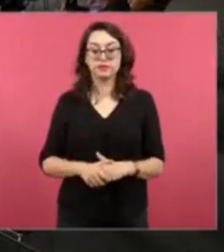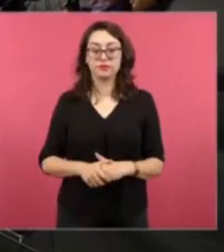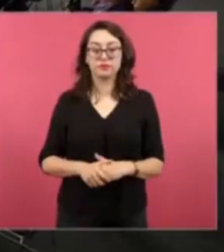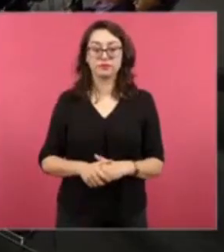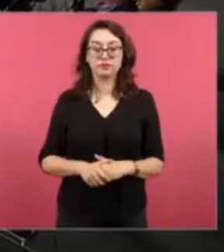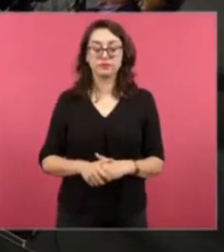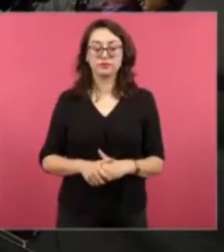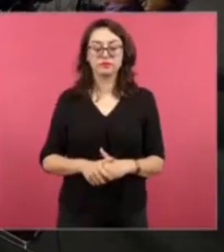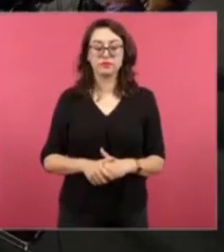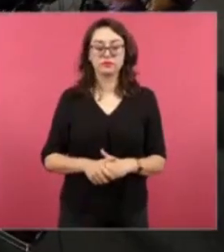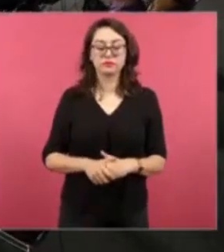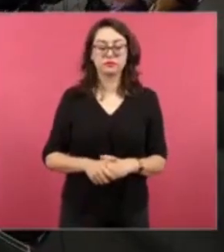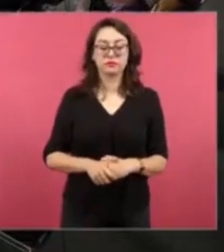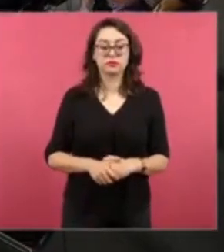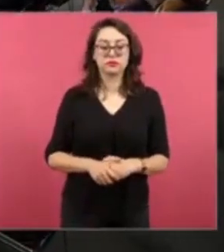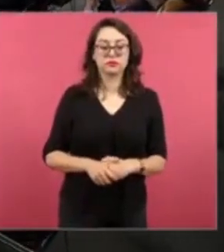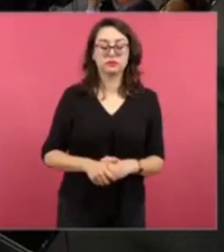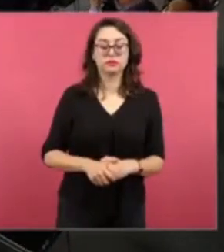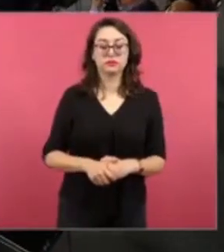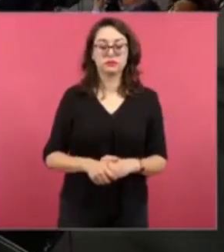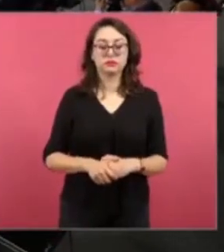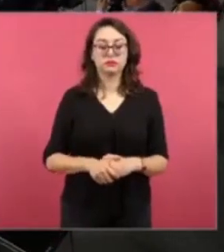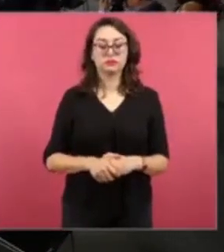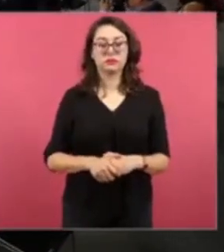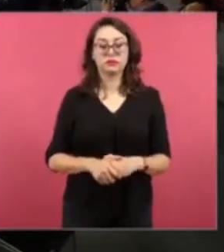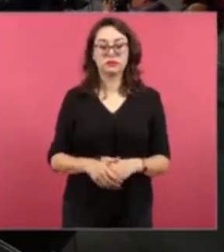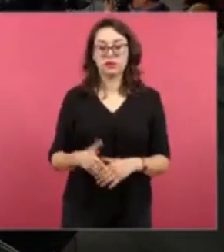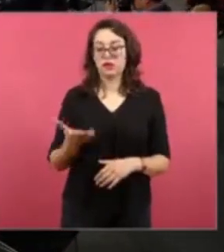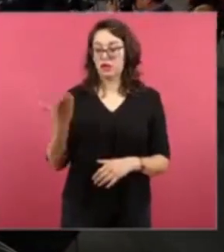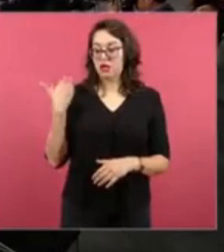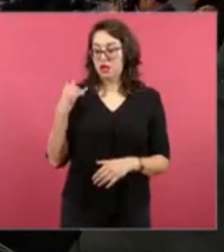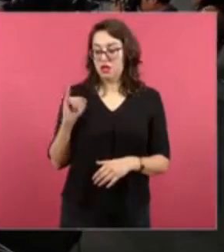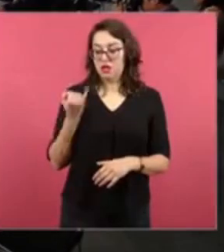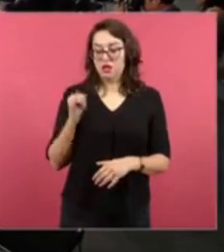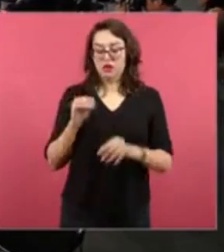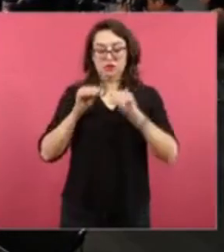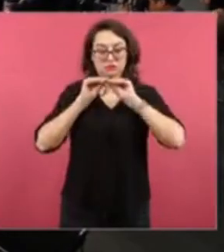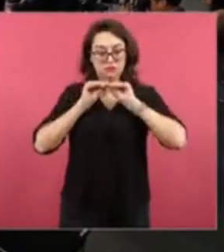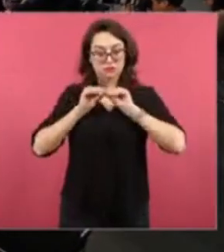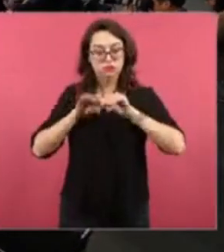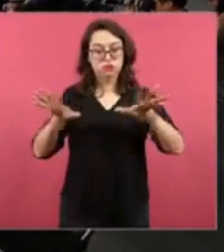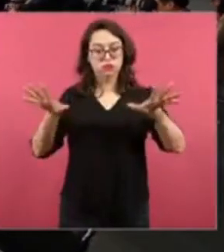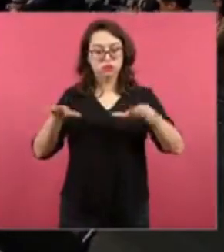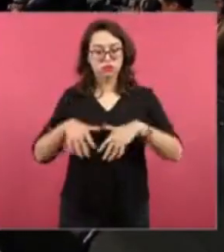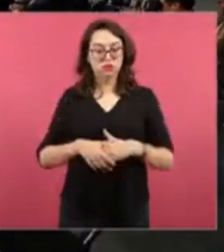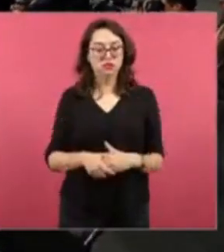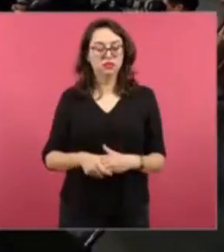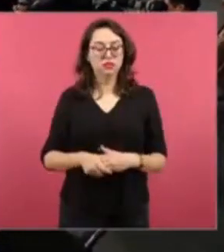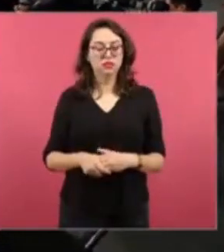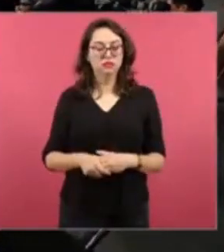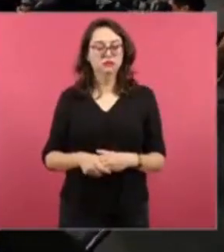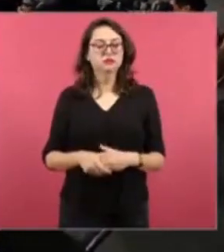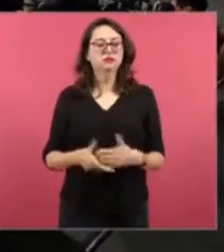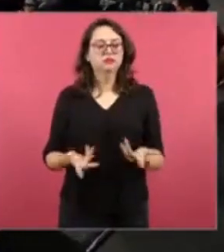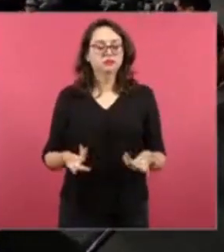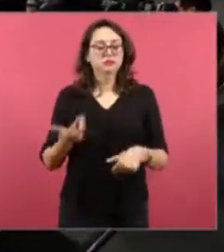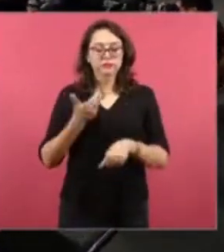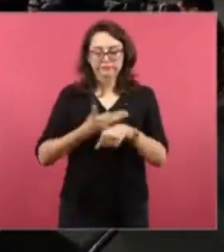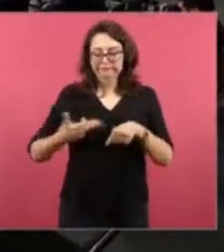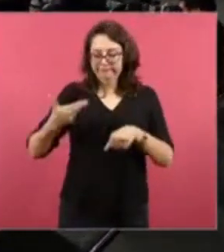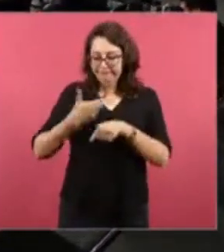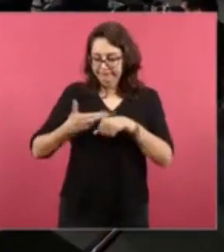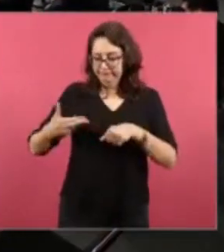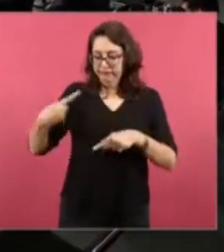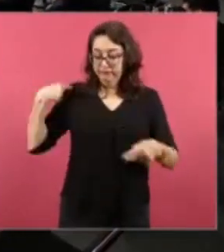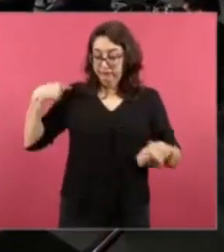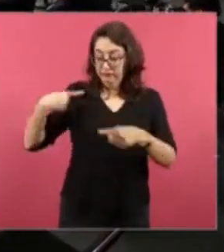Bien, el calendario escolar fue publicado en junio de este año. Hay una organización que tenemos durante todo